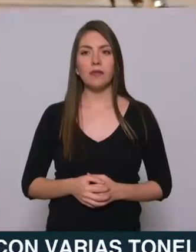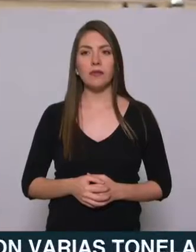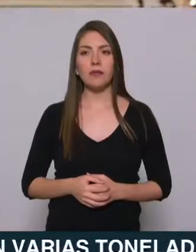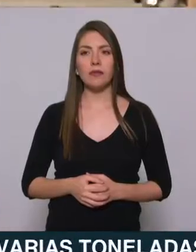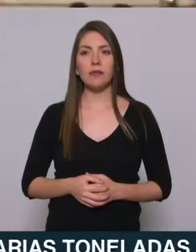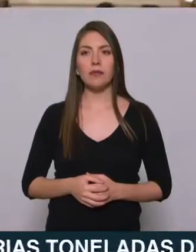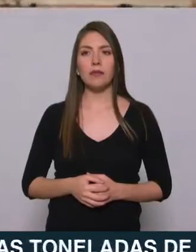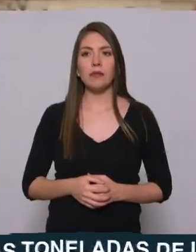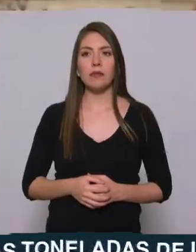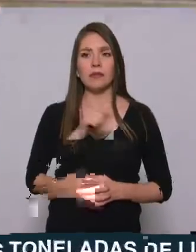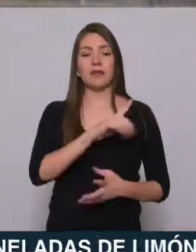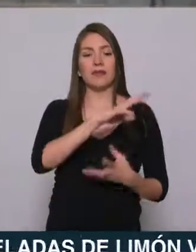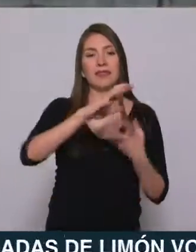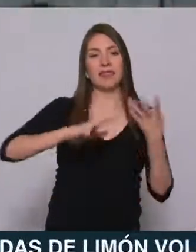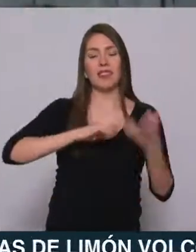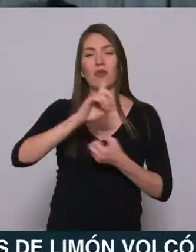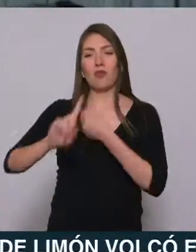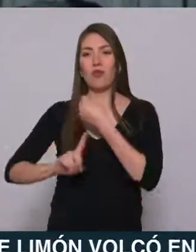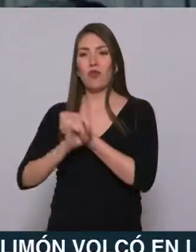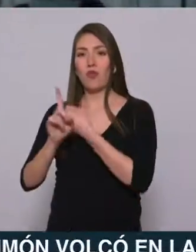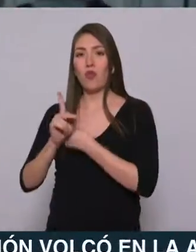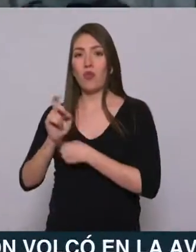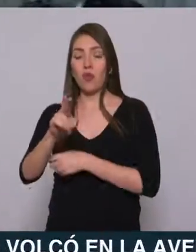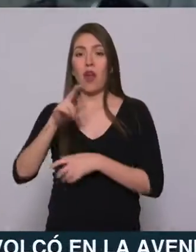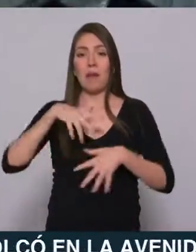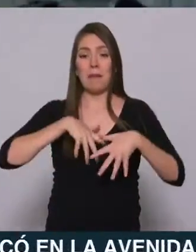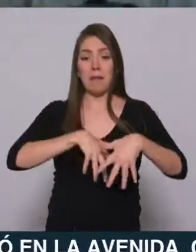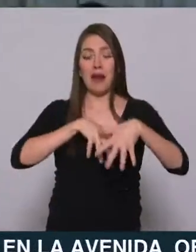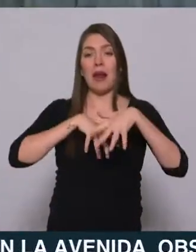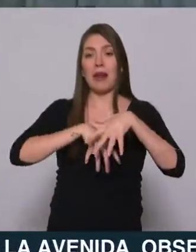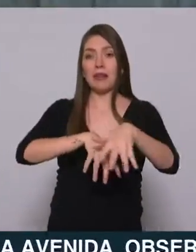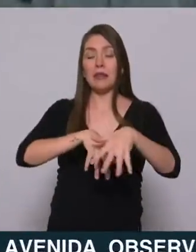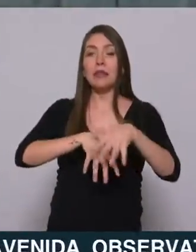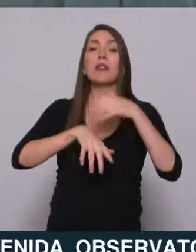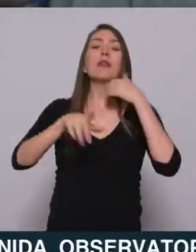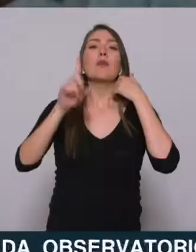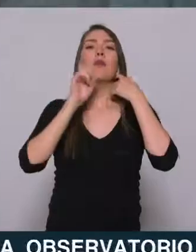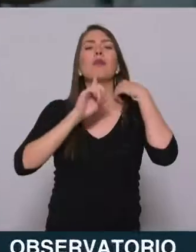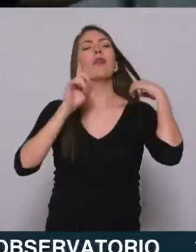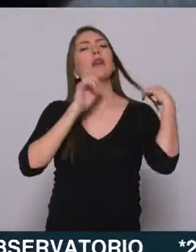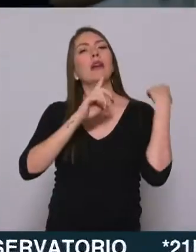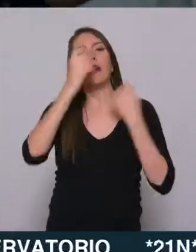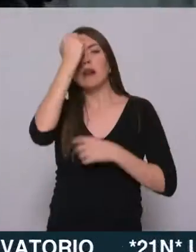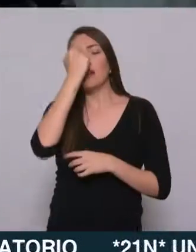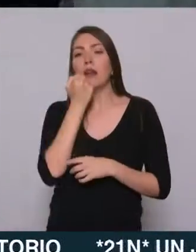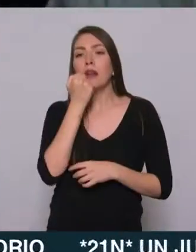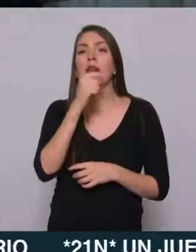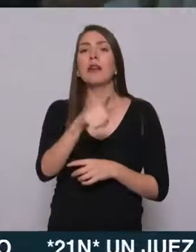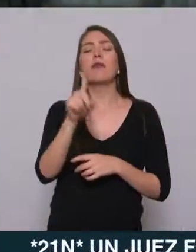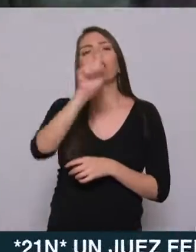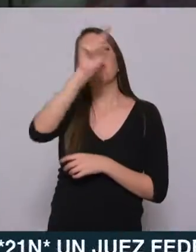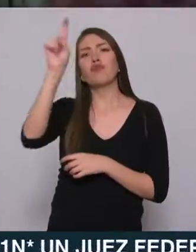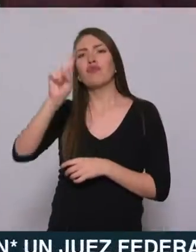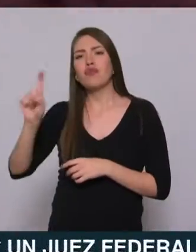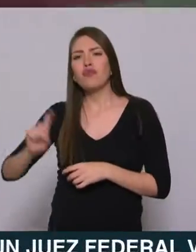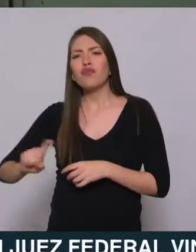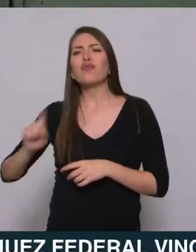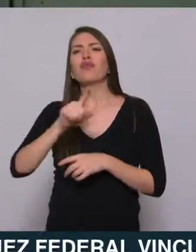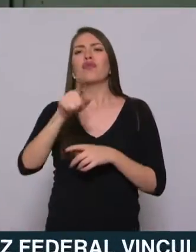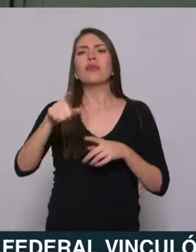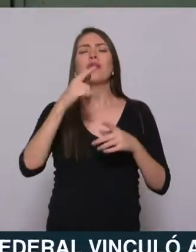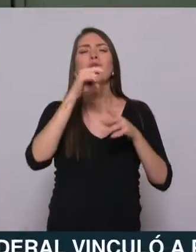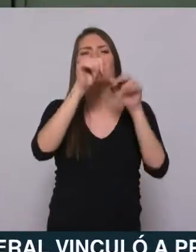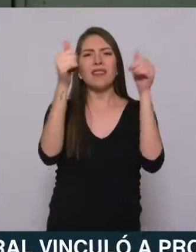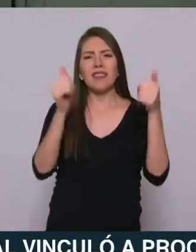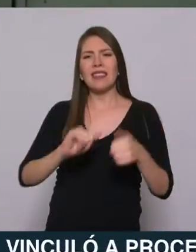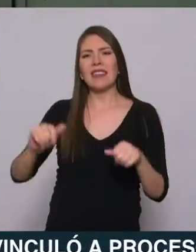Después de los disturbios ocasionados por la marcha Ni Una Menos, donde mujeres encapuchadas pintaron y realizaron destrozos en basamentos y monumentos